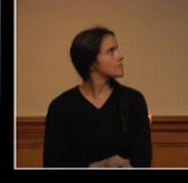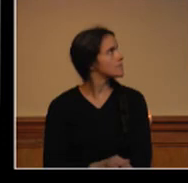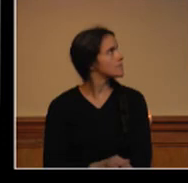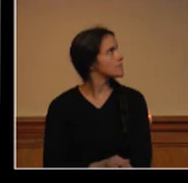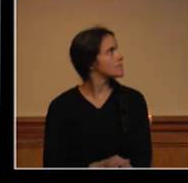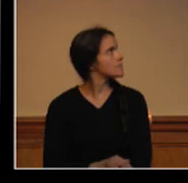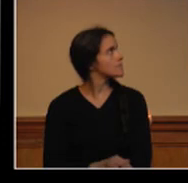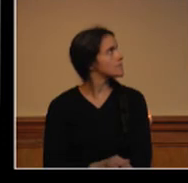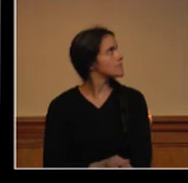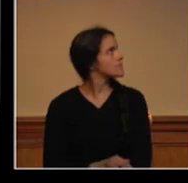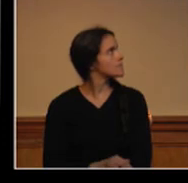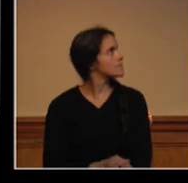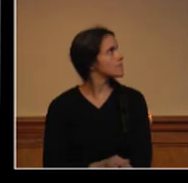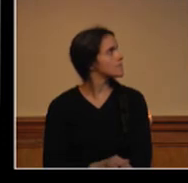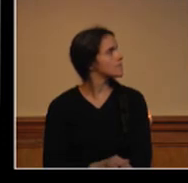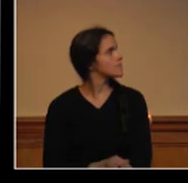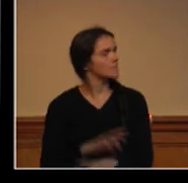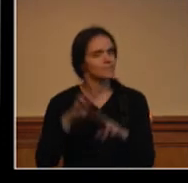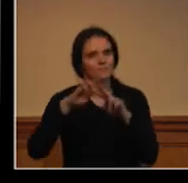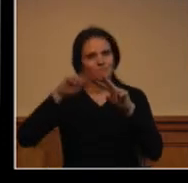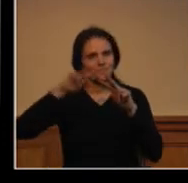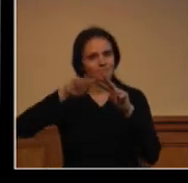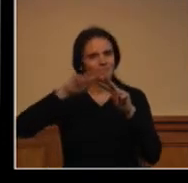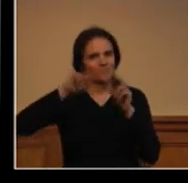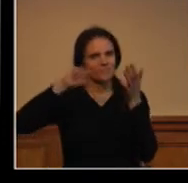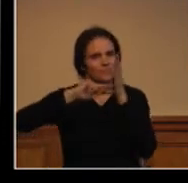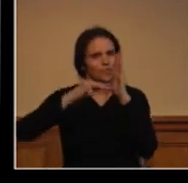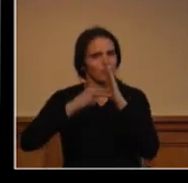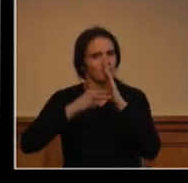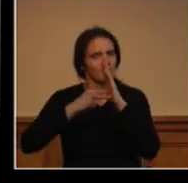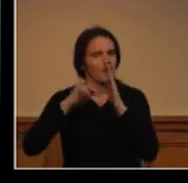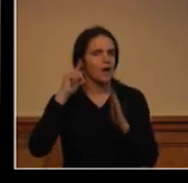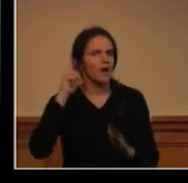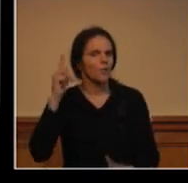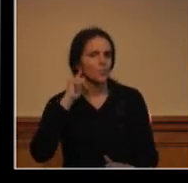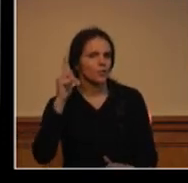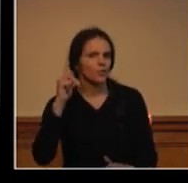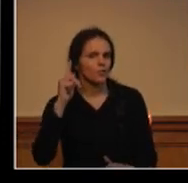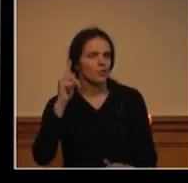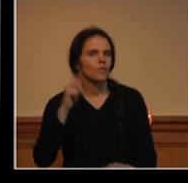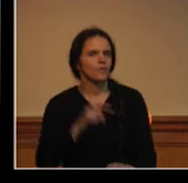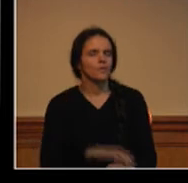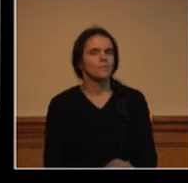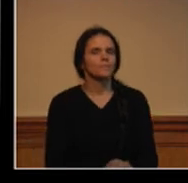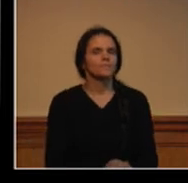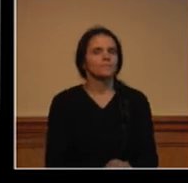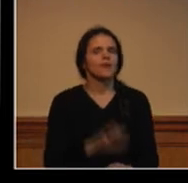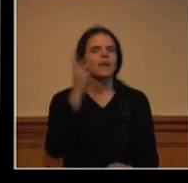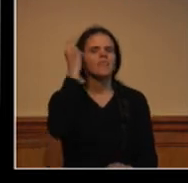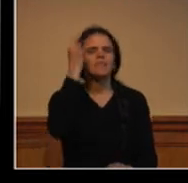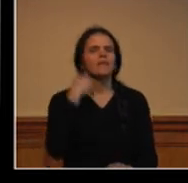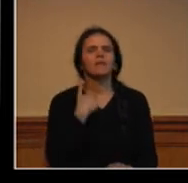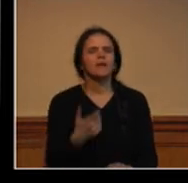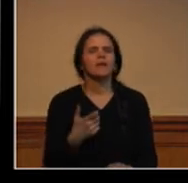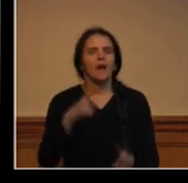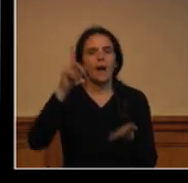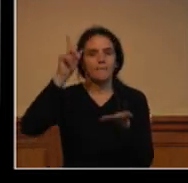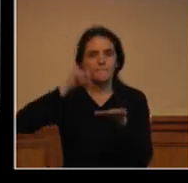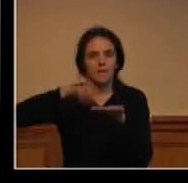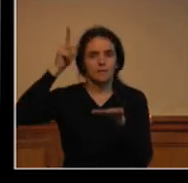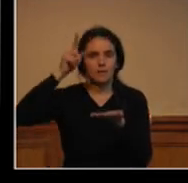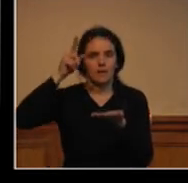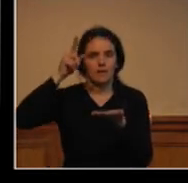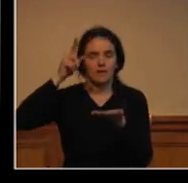Bueno, mientras arreglamos el problema de audio, la idea es que cada vez que apretemos